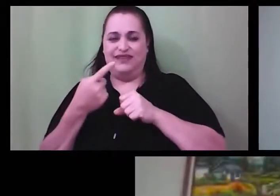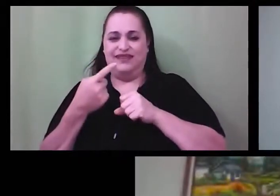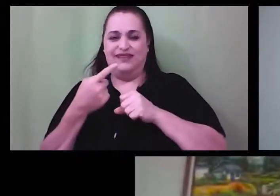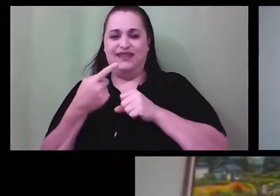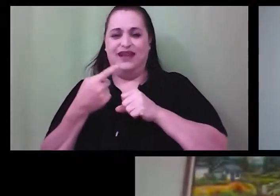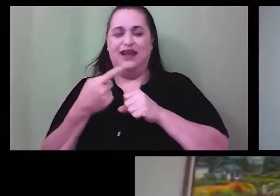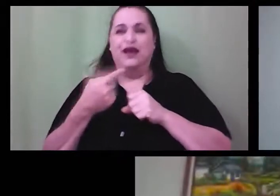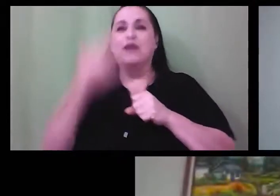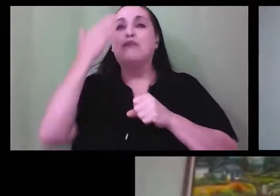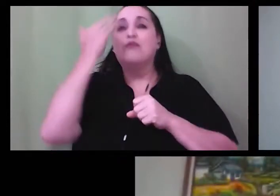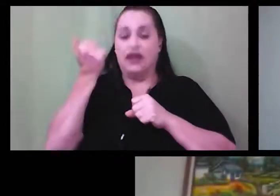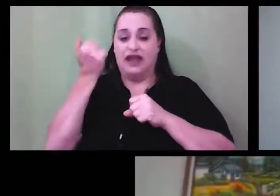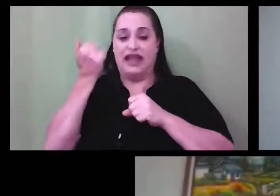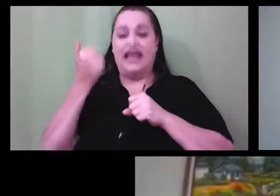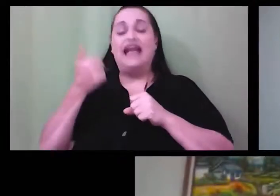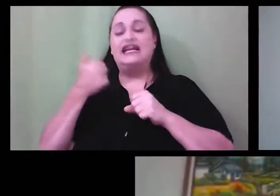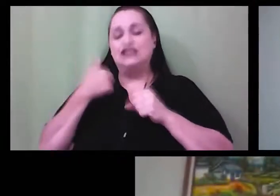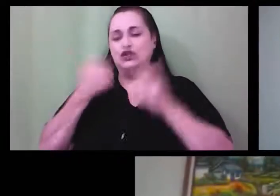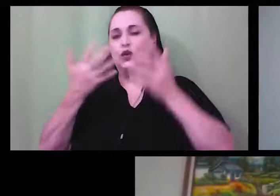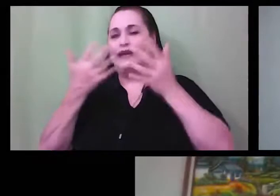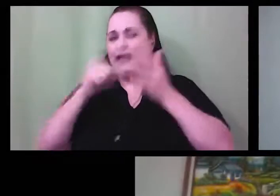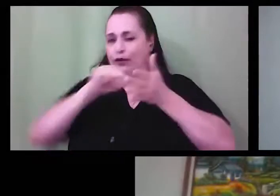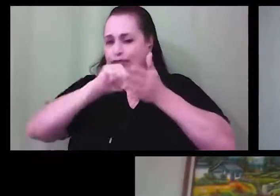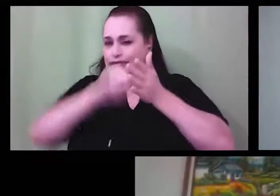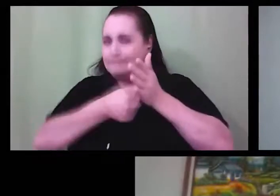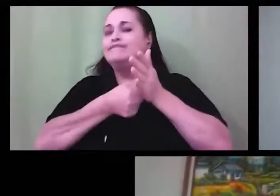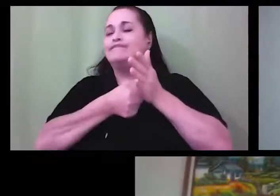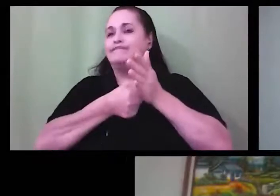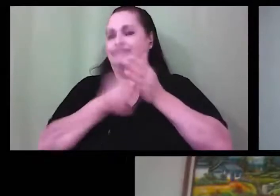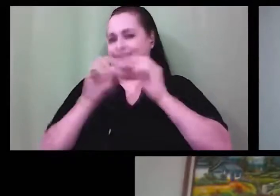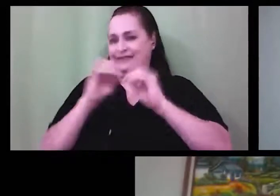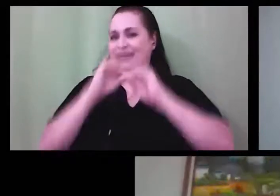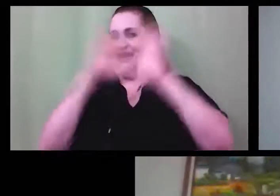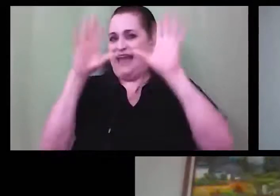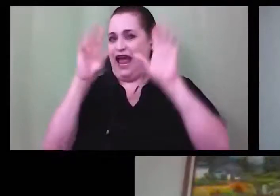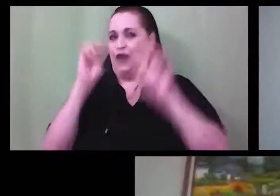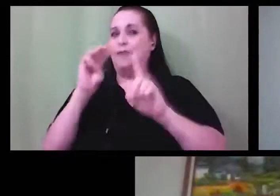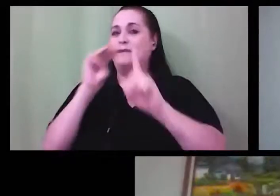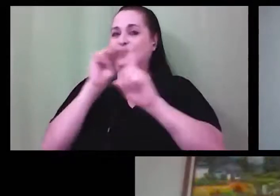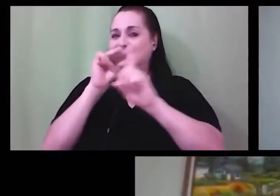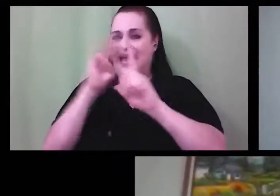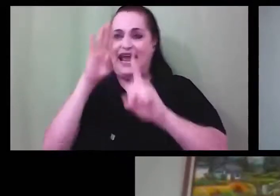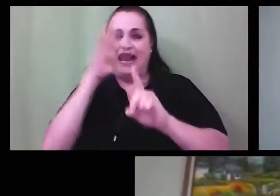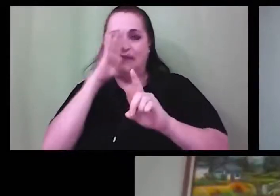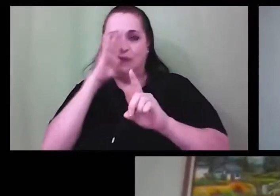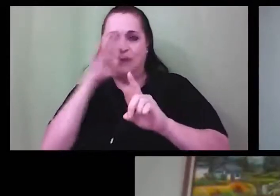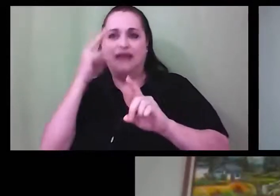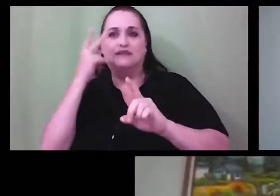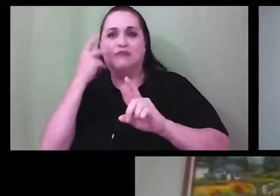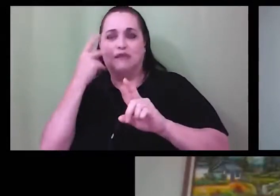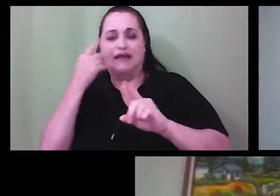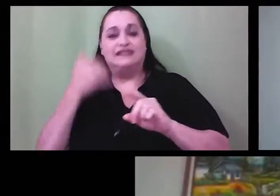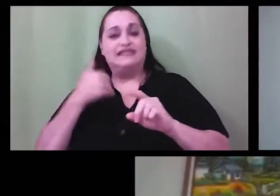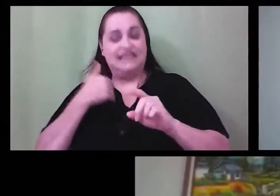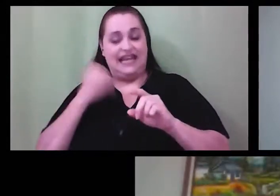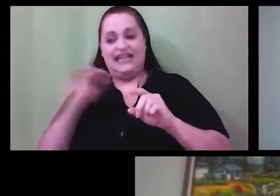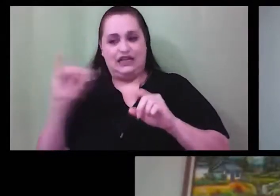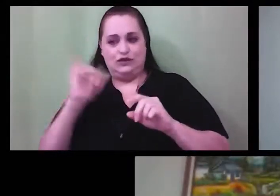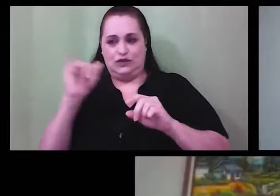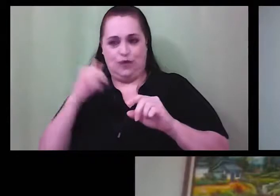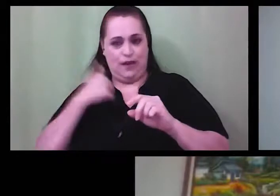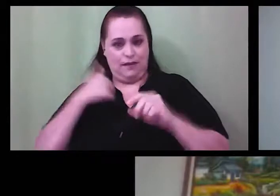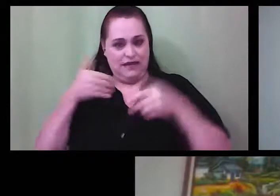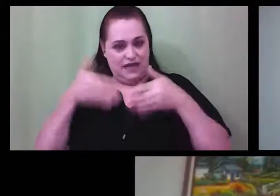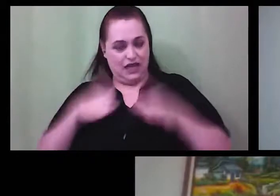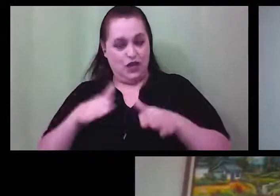¿verdad? Porque, y quiero enfatizar bastante para poder dejarle un mensaje claro a las mamás y papás que tienen niños como el mío,